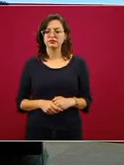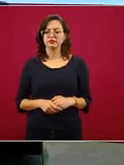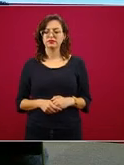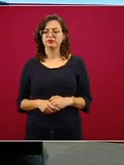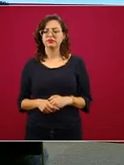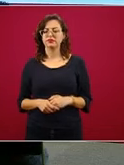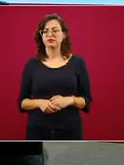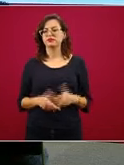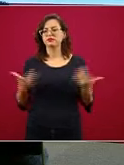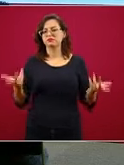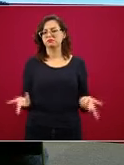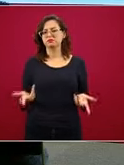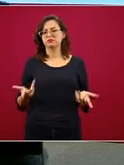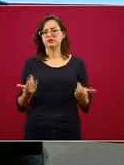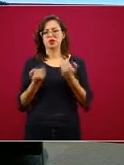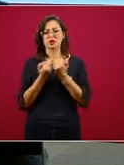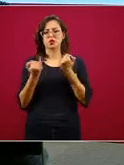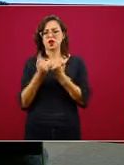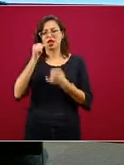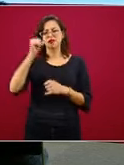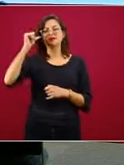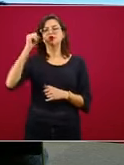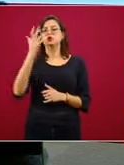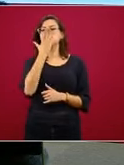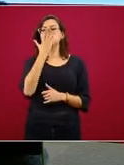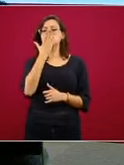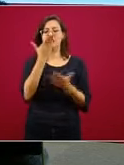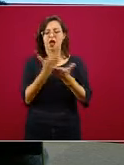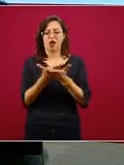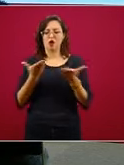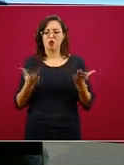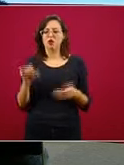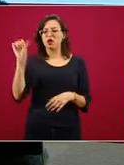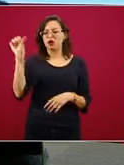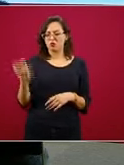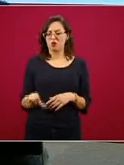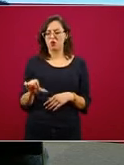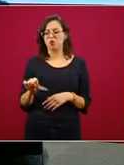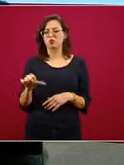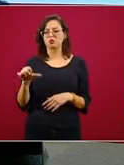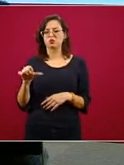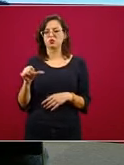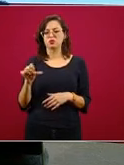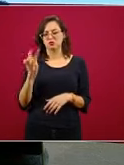Veamos la animación, como hicimos ayer con Sonora, que ilustra cómo se va